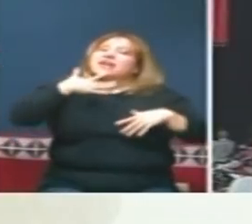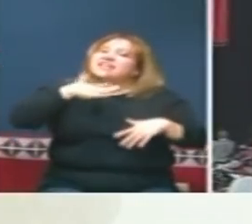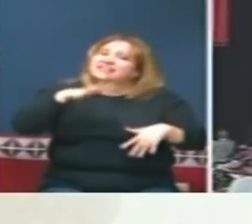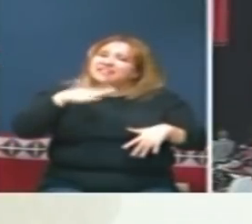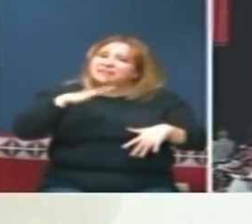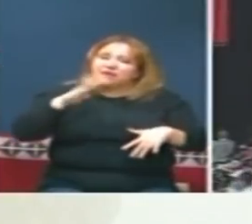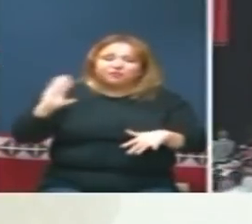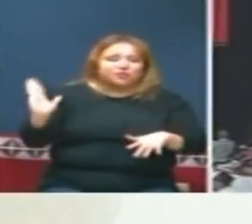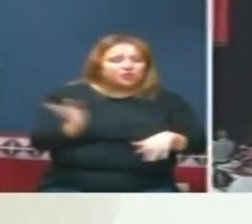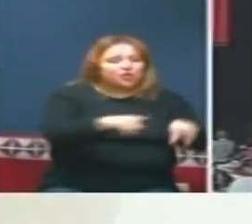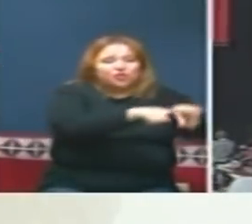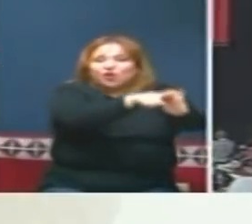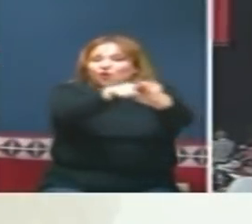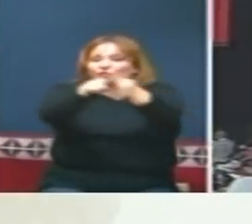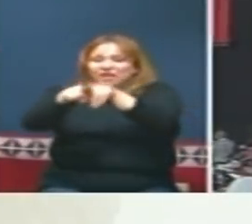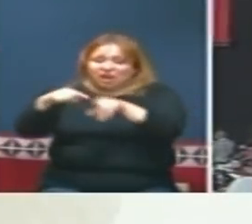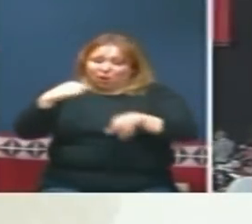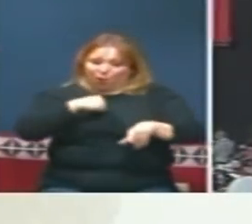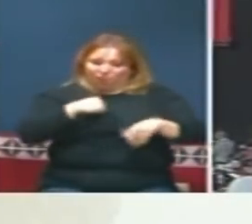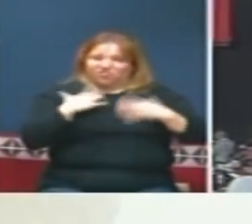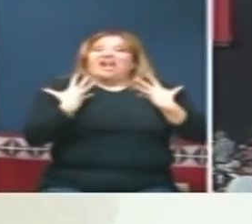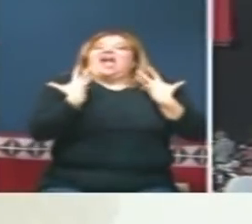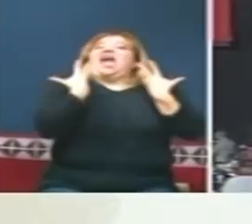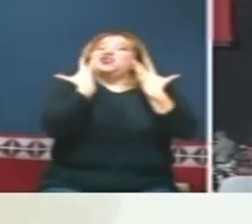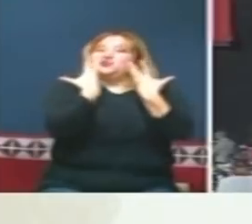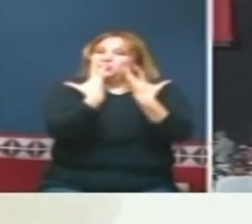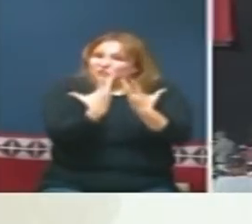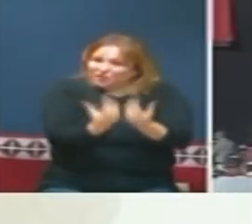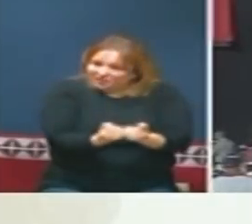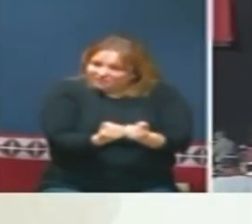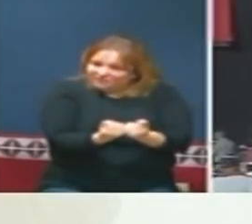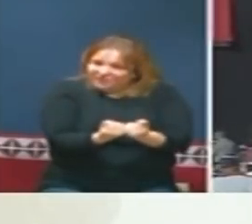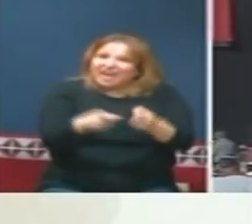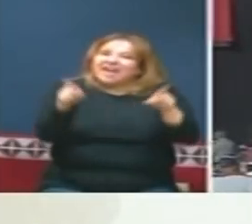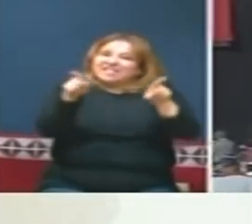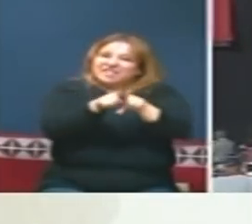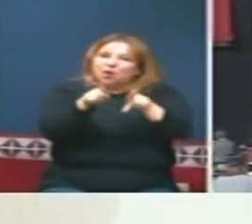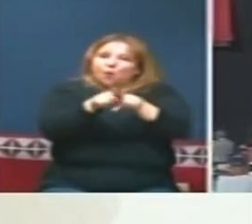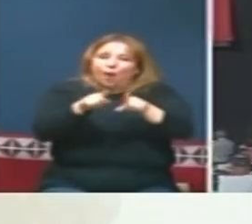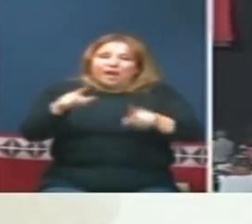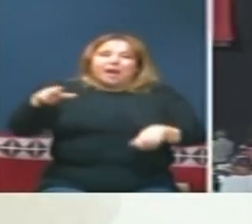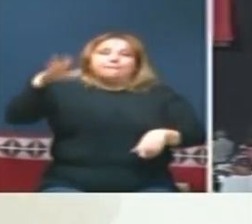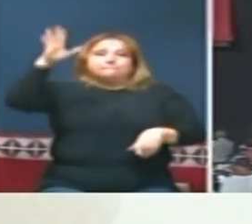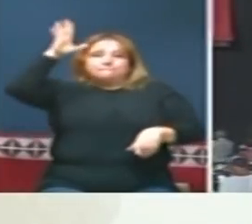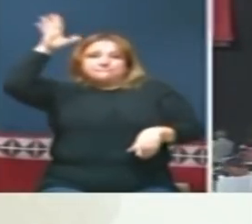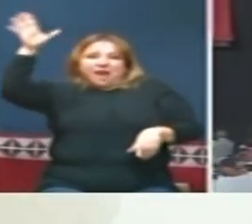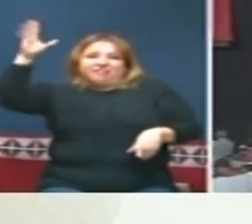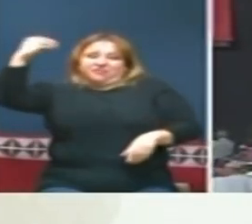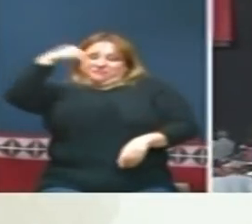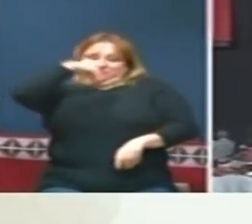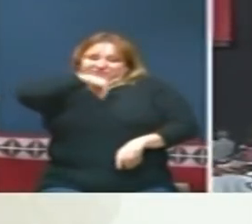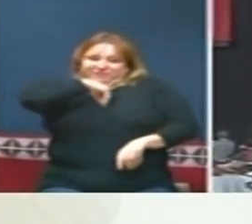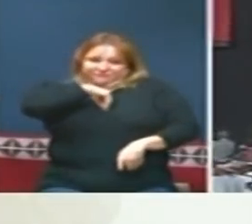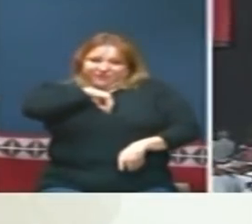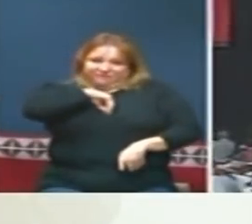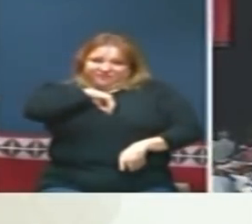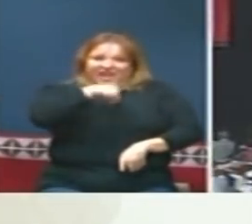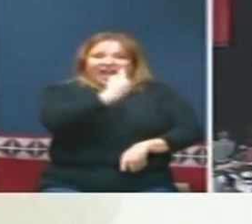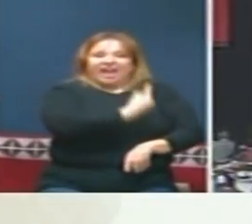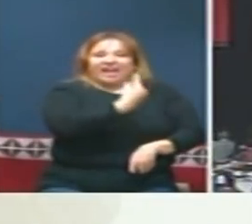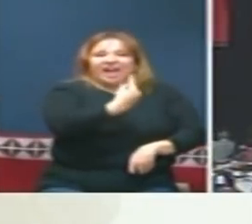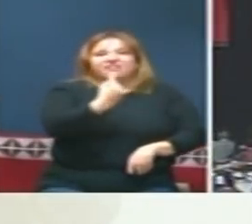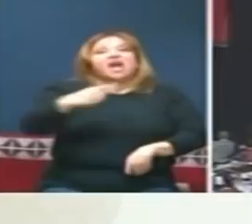hermanos. Cuenten con este hermano, que es también padre en la fe. Quiero estar junto a cada